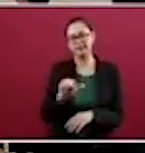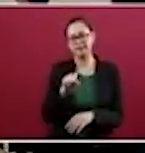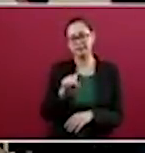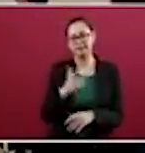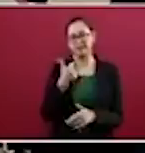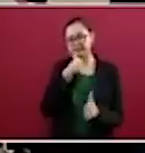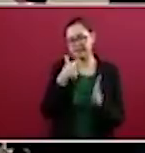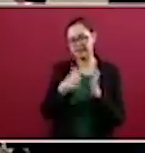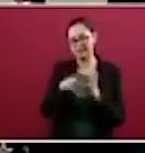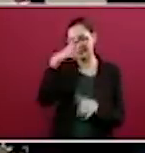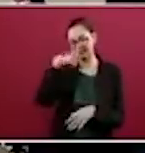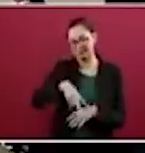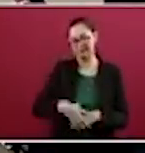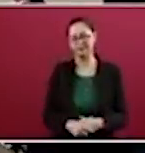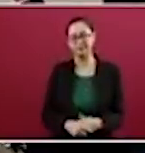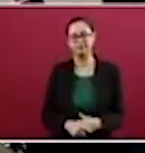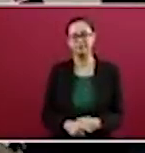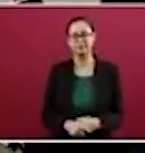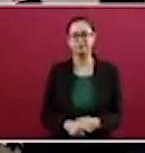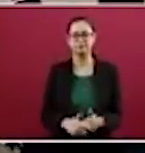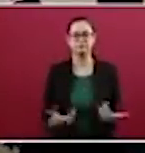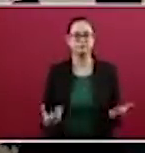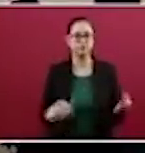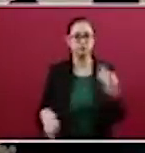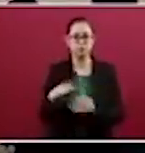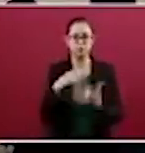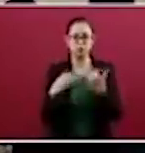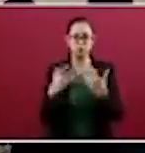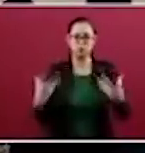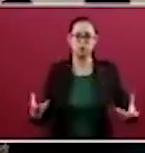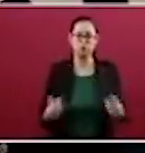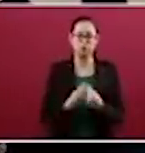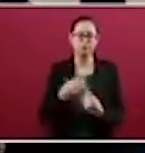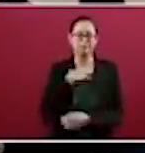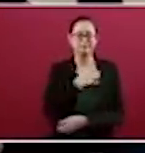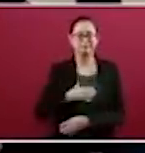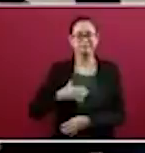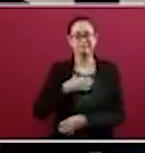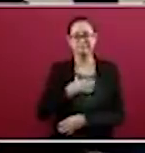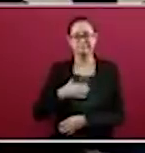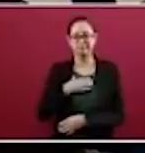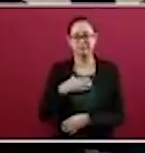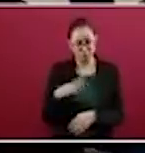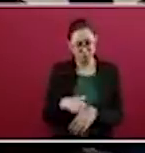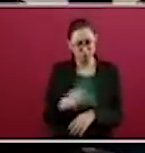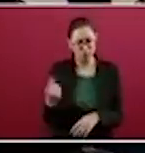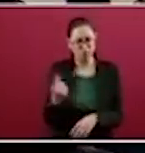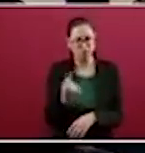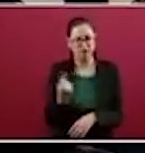Postal Mexicano. Estamos todos muy contentos porque hoy celebramos el